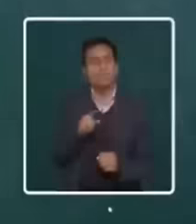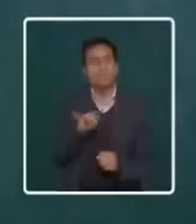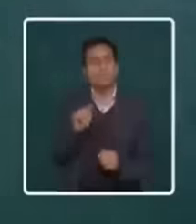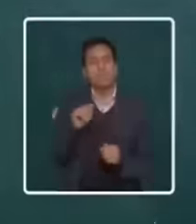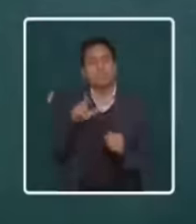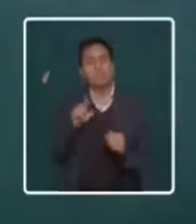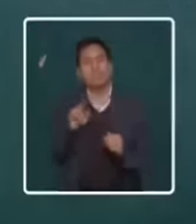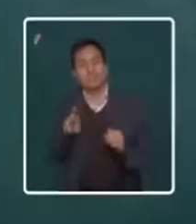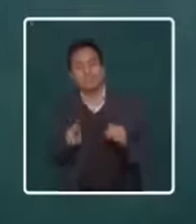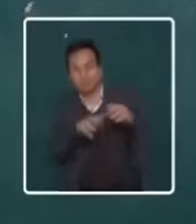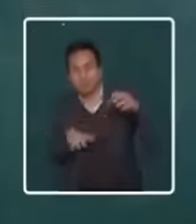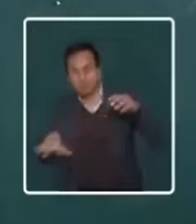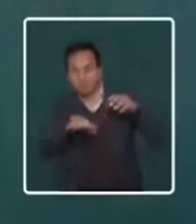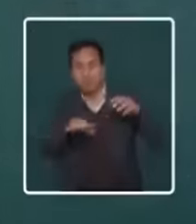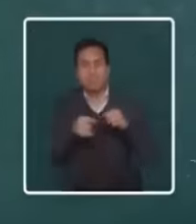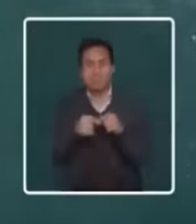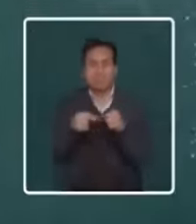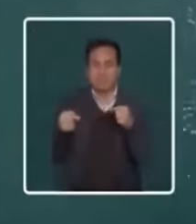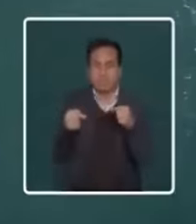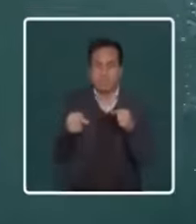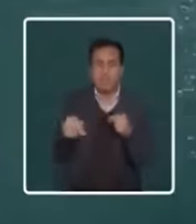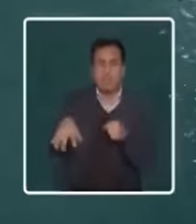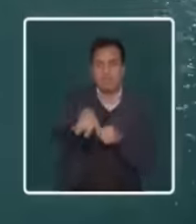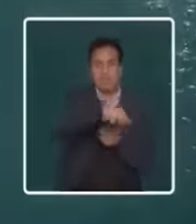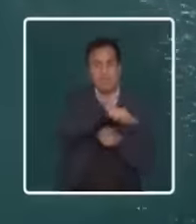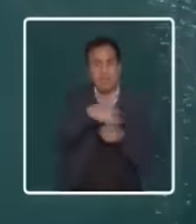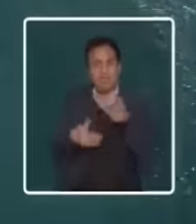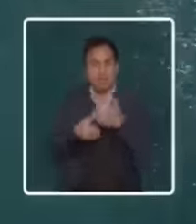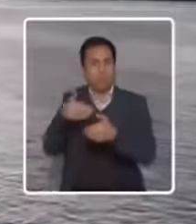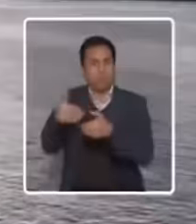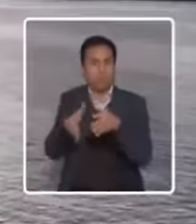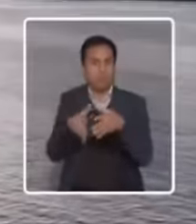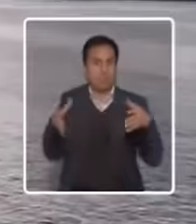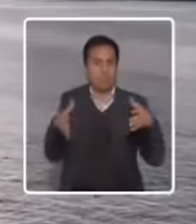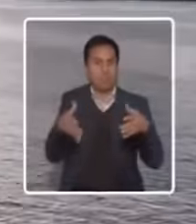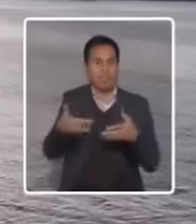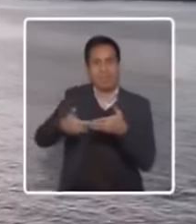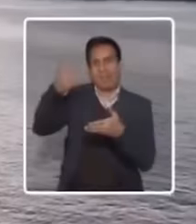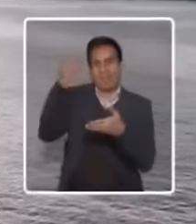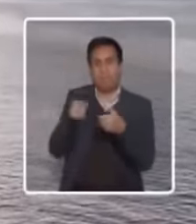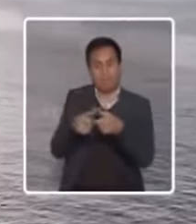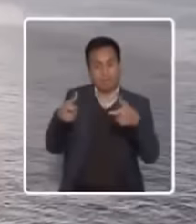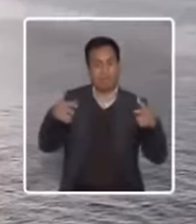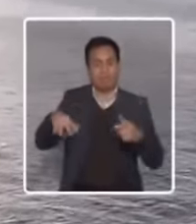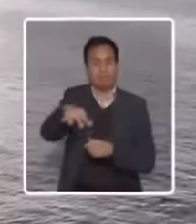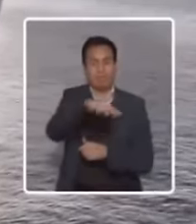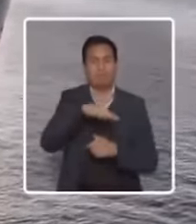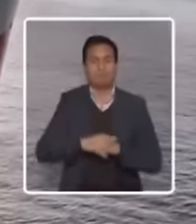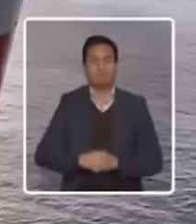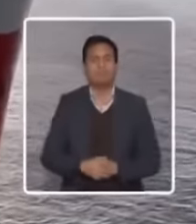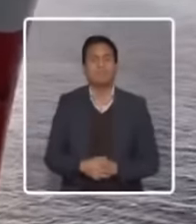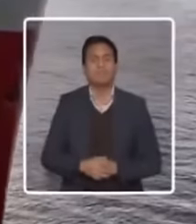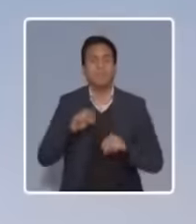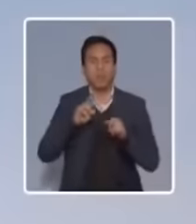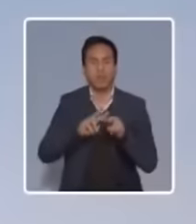sur, expandiendo significativamente el área de operaciones que teníamos anteriormente. Y